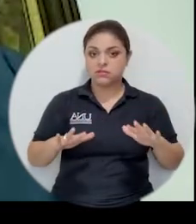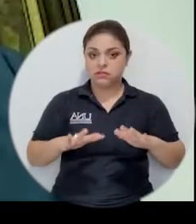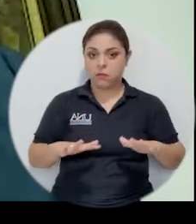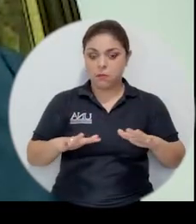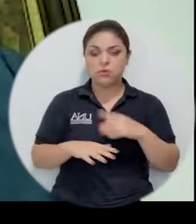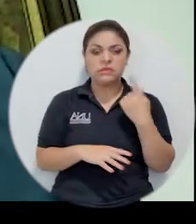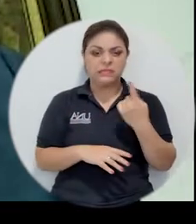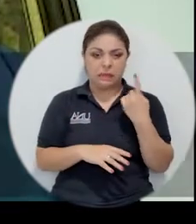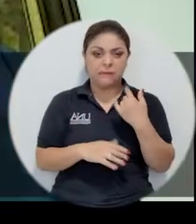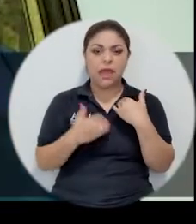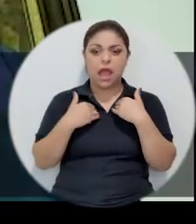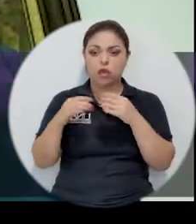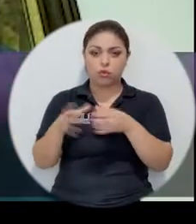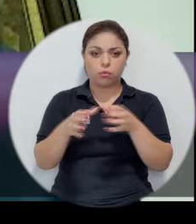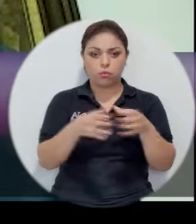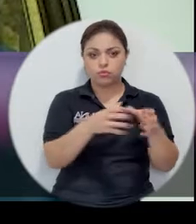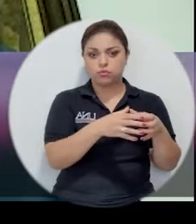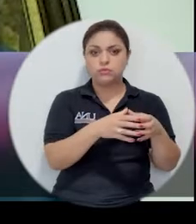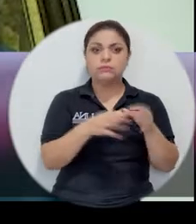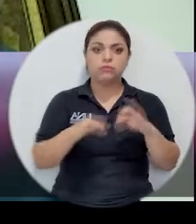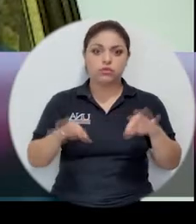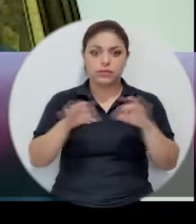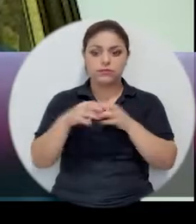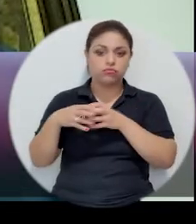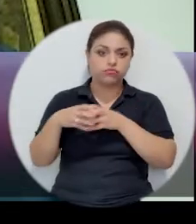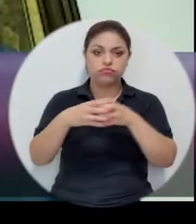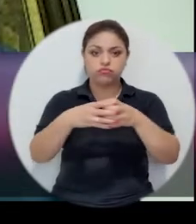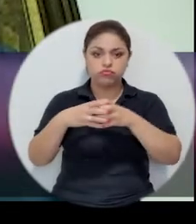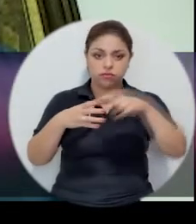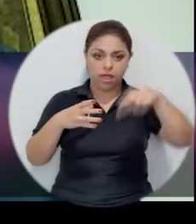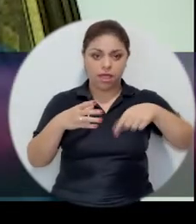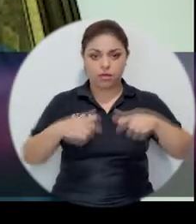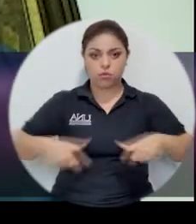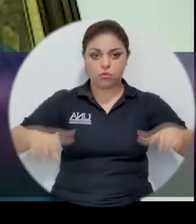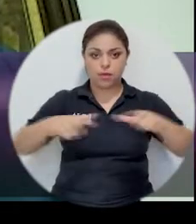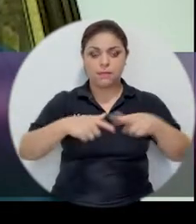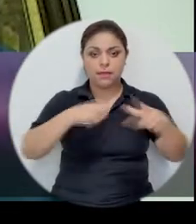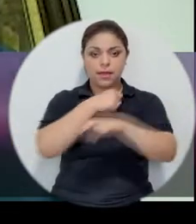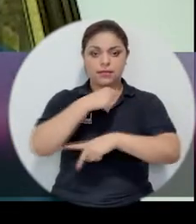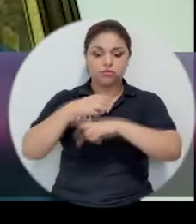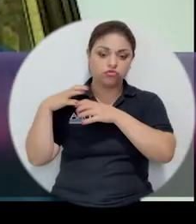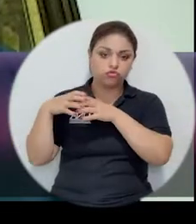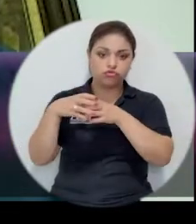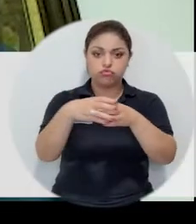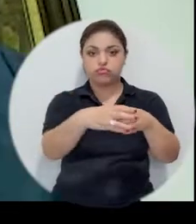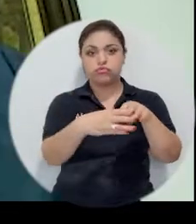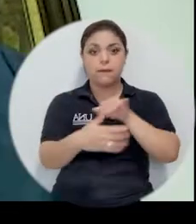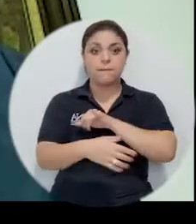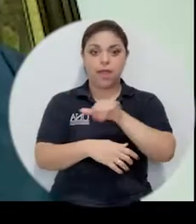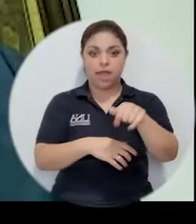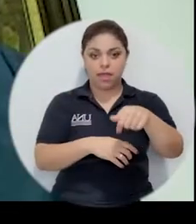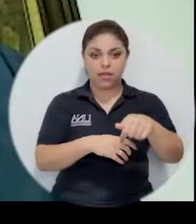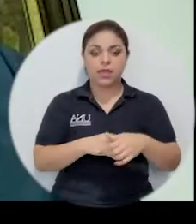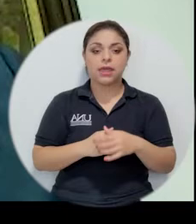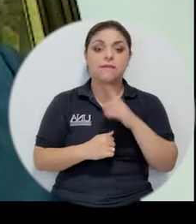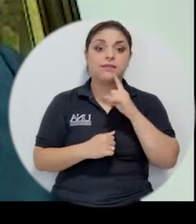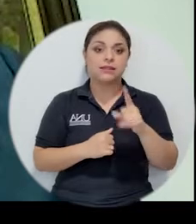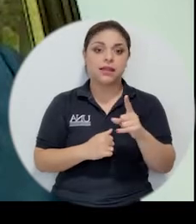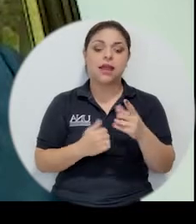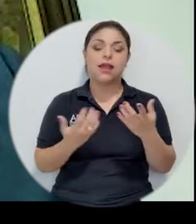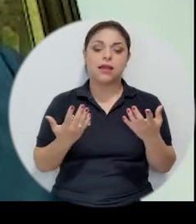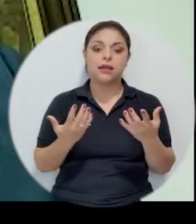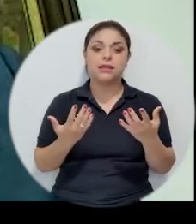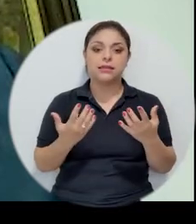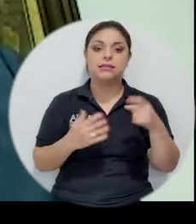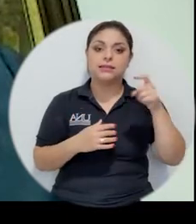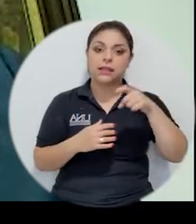por el momento, pero siempre hay grupos importantes que viajan por la región y la Dirección de Inteligencia y Seguridad Nacional coordina con los diferentes